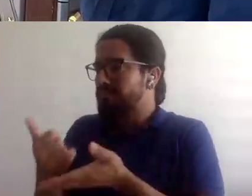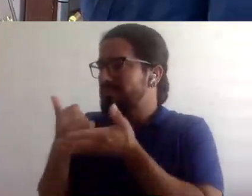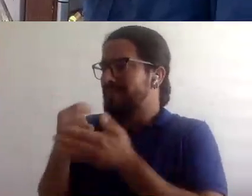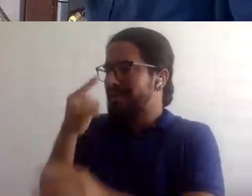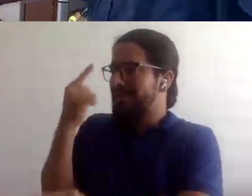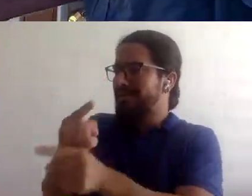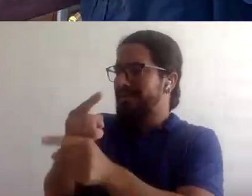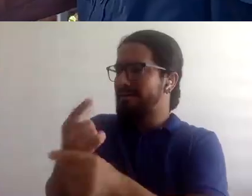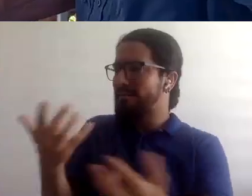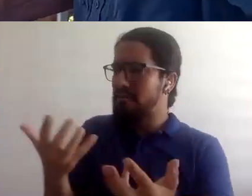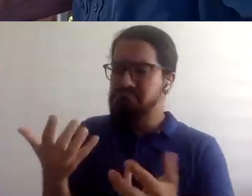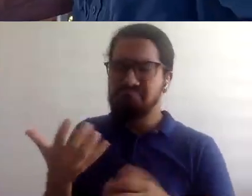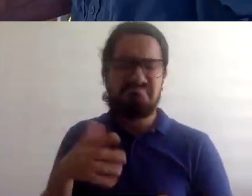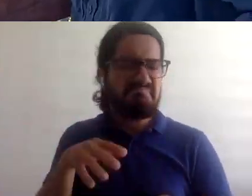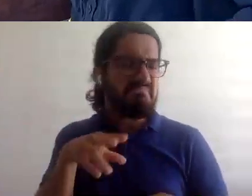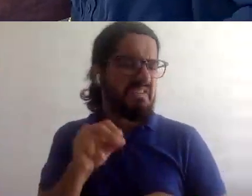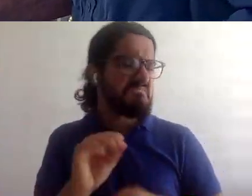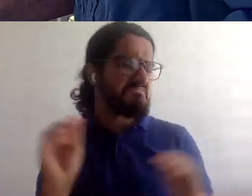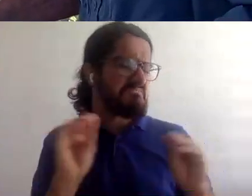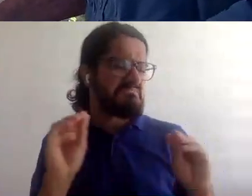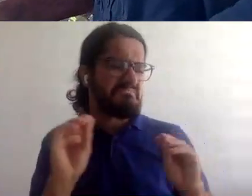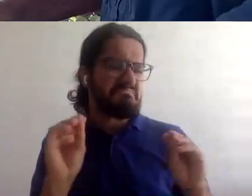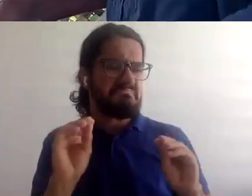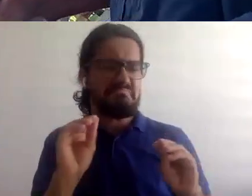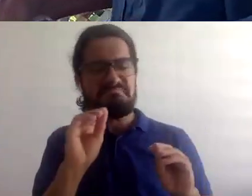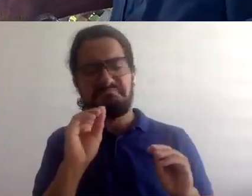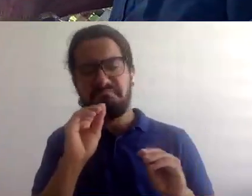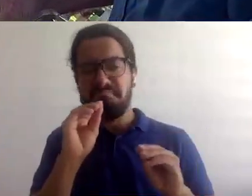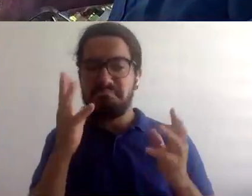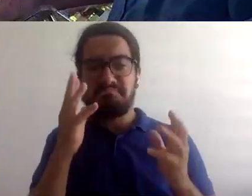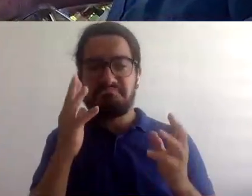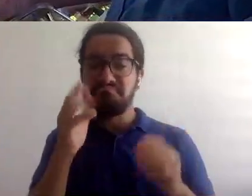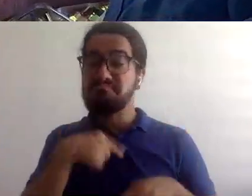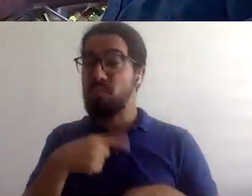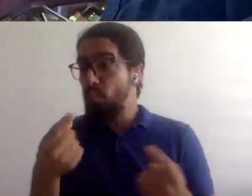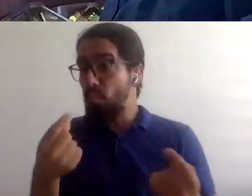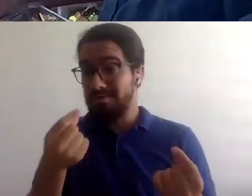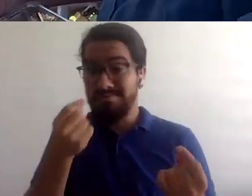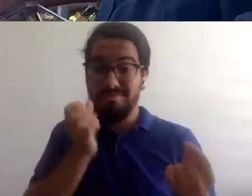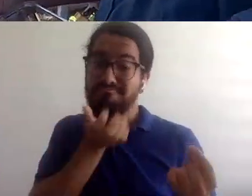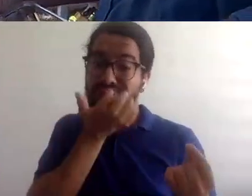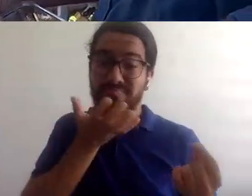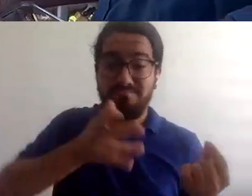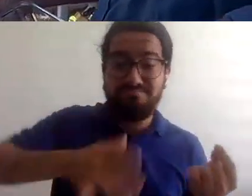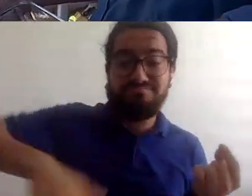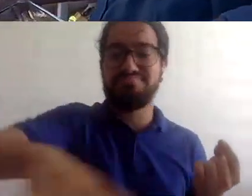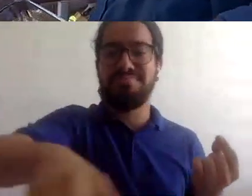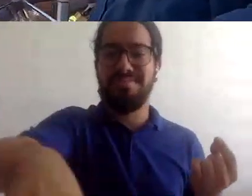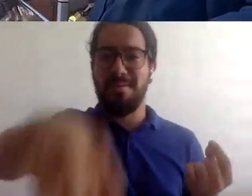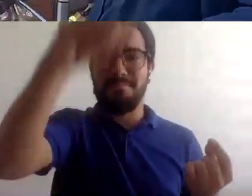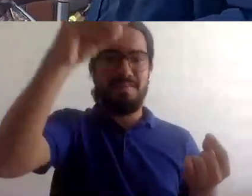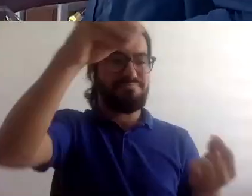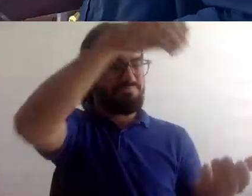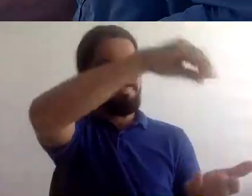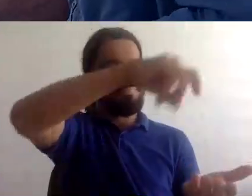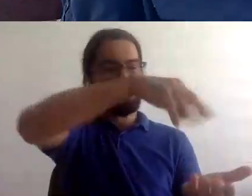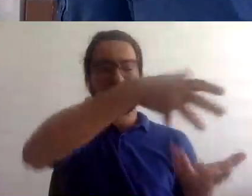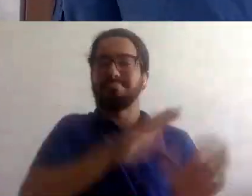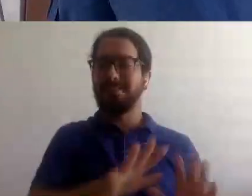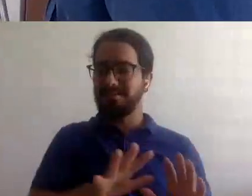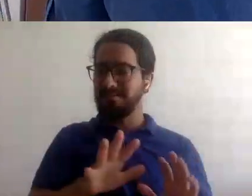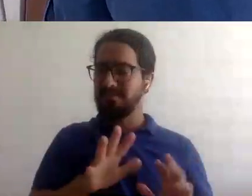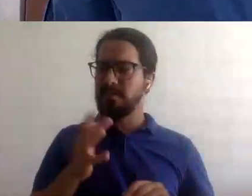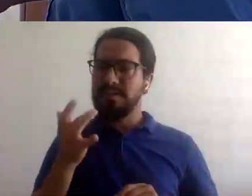No. Nada. Nada. Así del jardín, sabe a limón, ¿eh? Como lo encuentra en el jardín, así se le cuesta. Así.